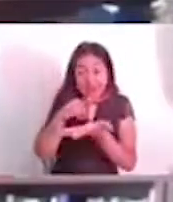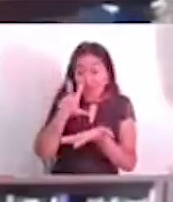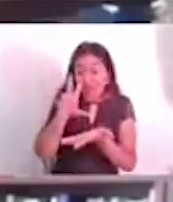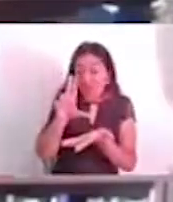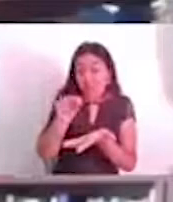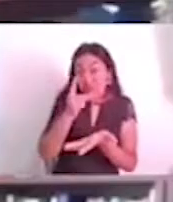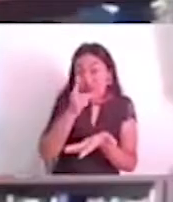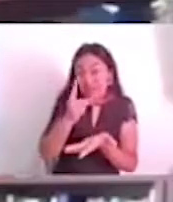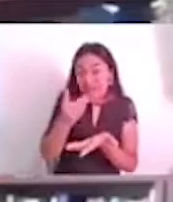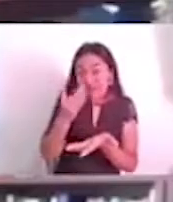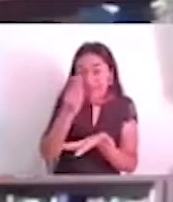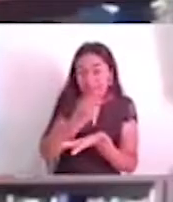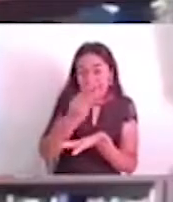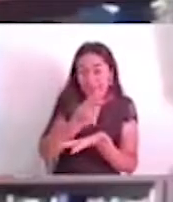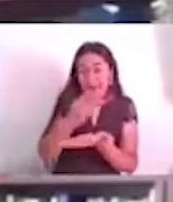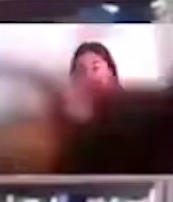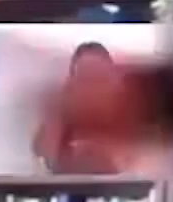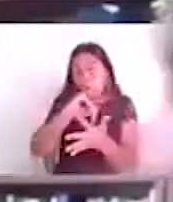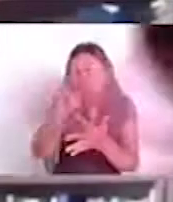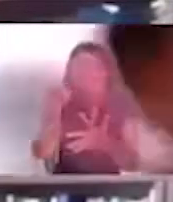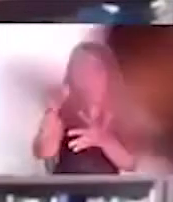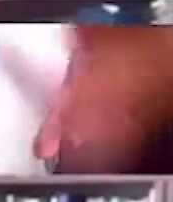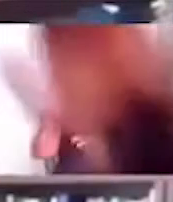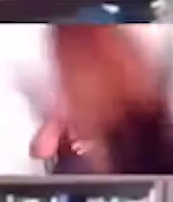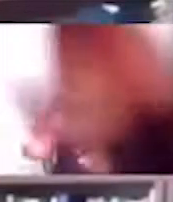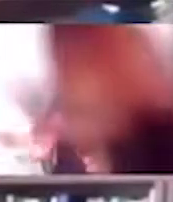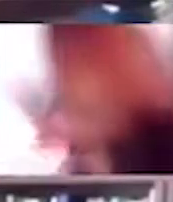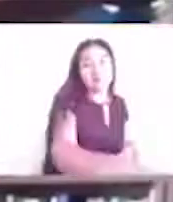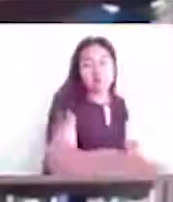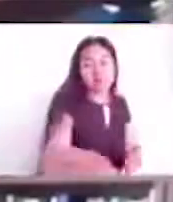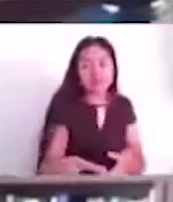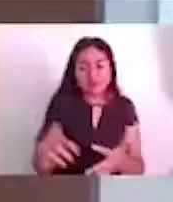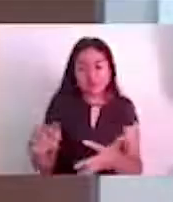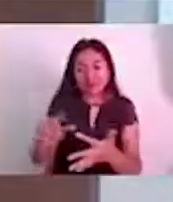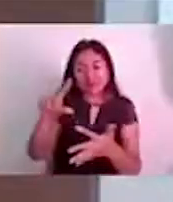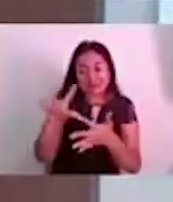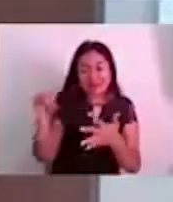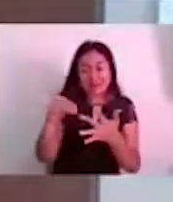Juan o Marcos, lo dice el arqueólogo Eduardo Merlo, que es mi amigo.